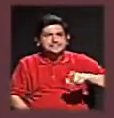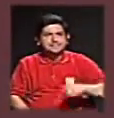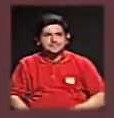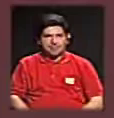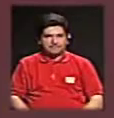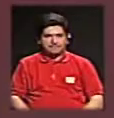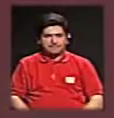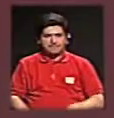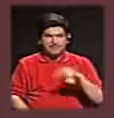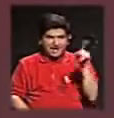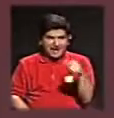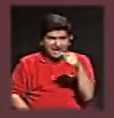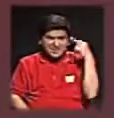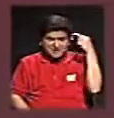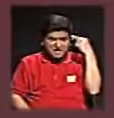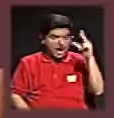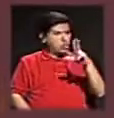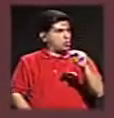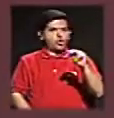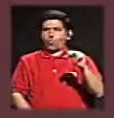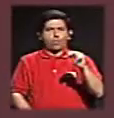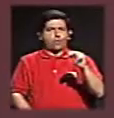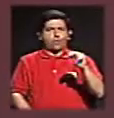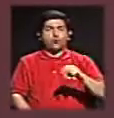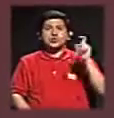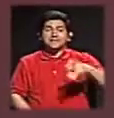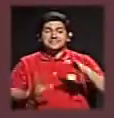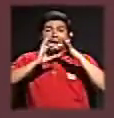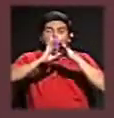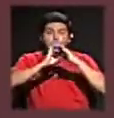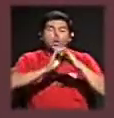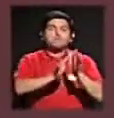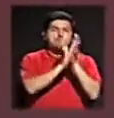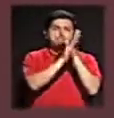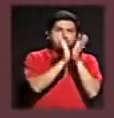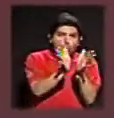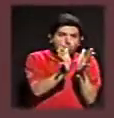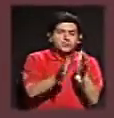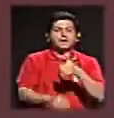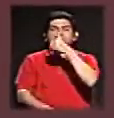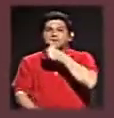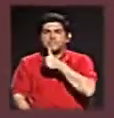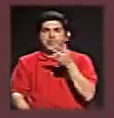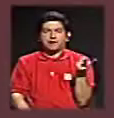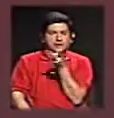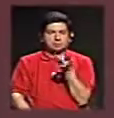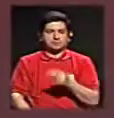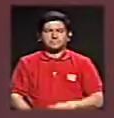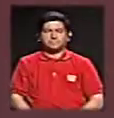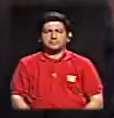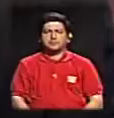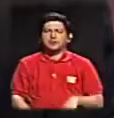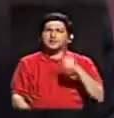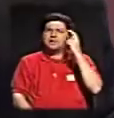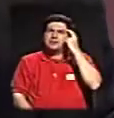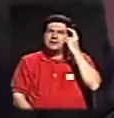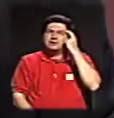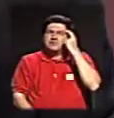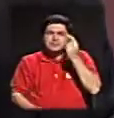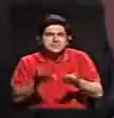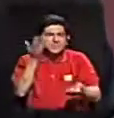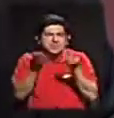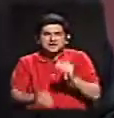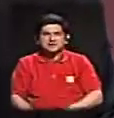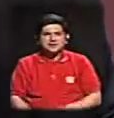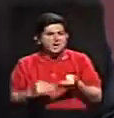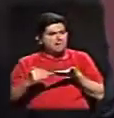no eliminar al Estado, sino una articulación entre lo público y lo privado. ¿Cuál debería ser digamos,